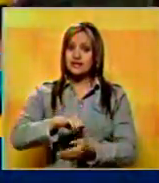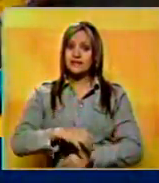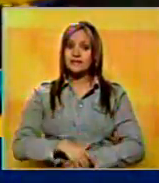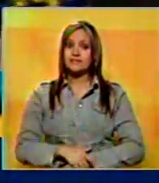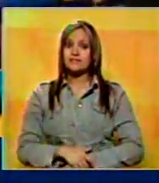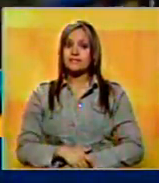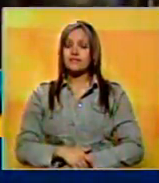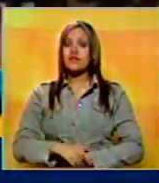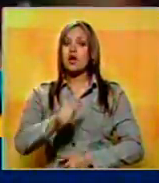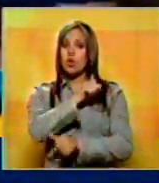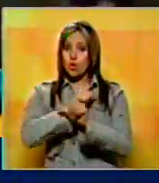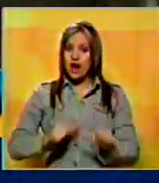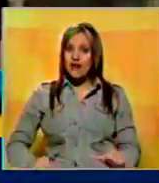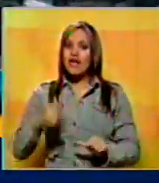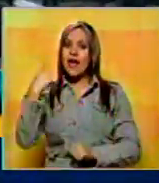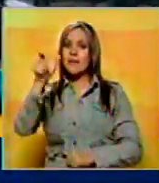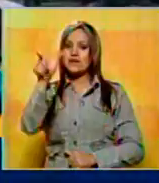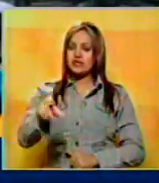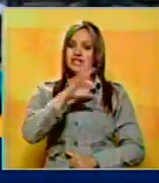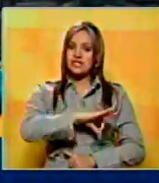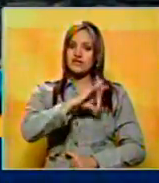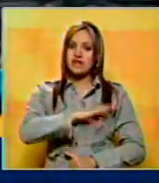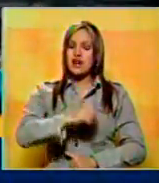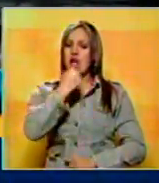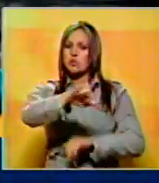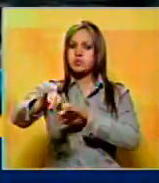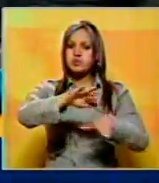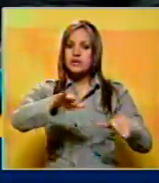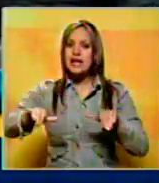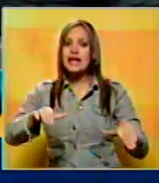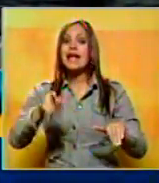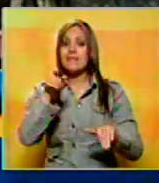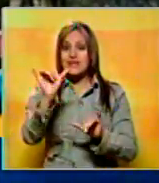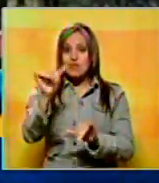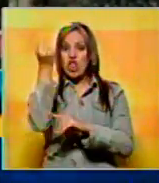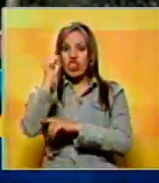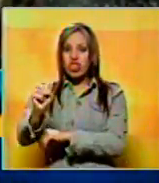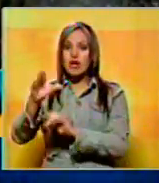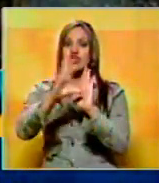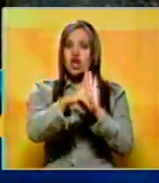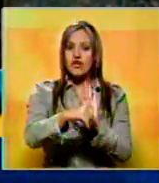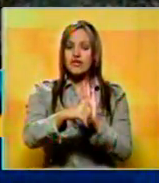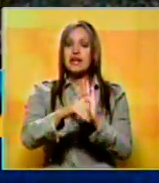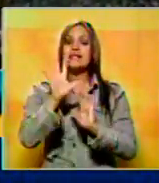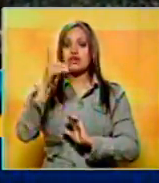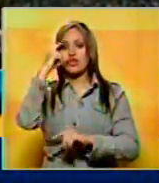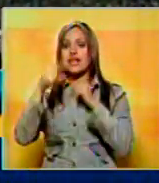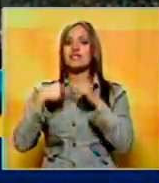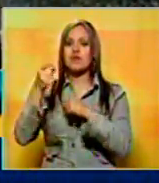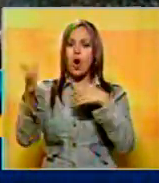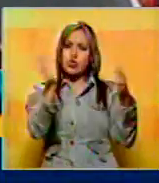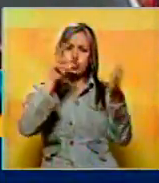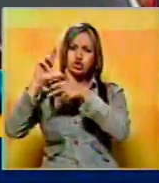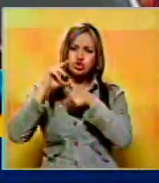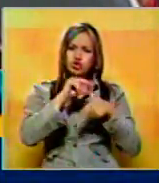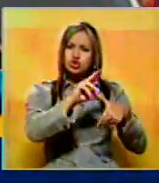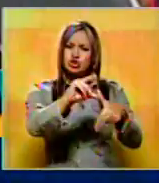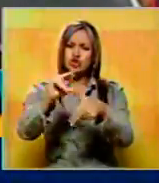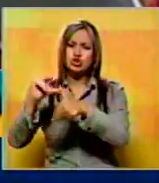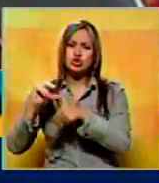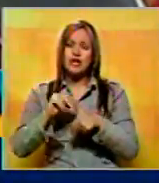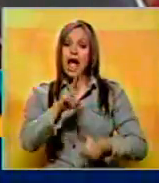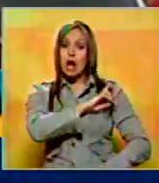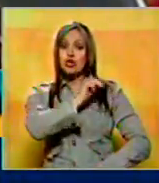Tacloban, la guardia dispersó a civiles que irrumpieron en tiendas y almacenes de comida. 5 días después de que el tifón Haiyan devastara de Filipinas,